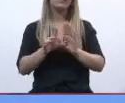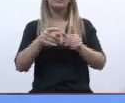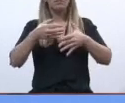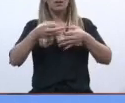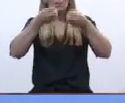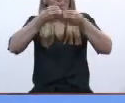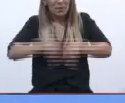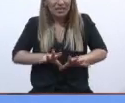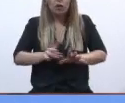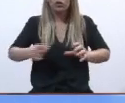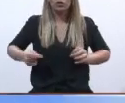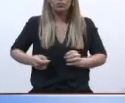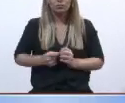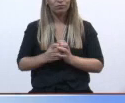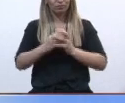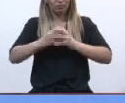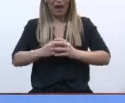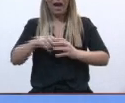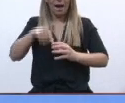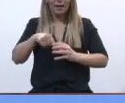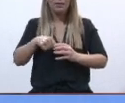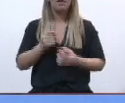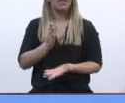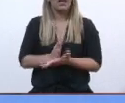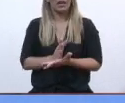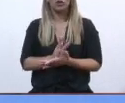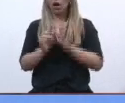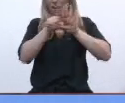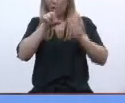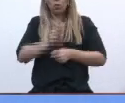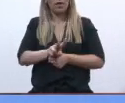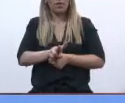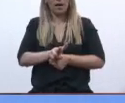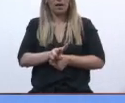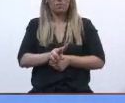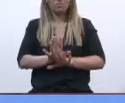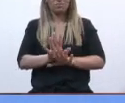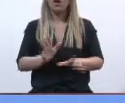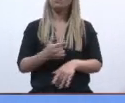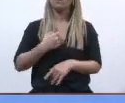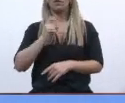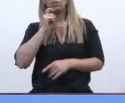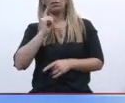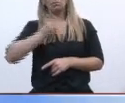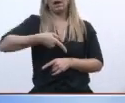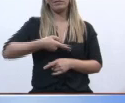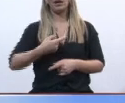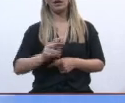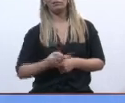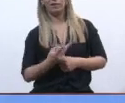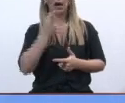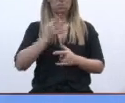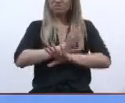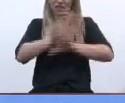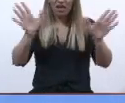momento de la concepción. Nadie puede ser privado de la vida arbitrariamente. Convención Americana